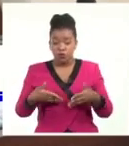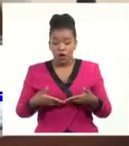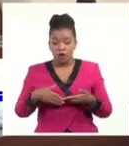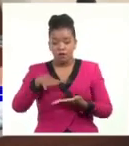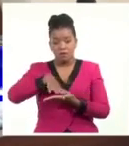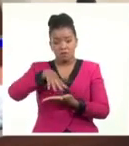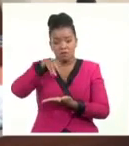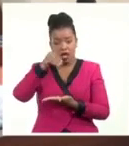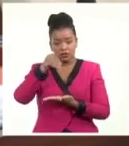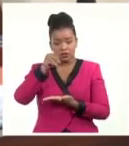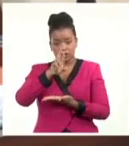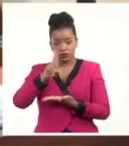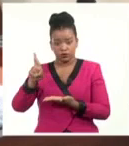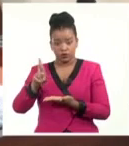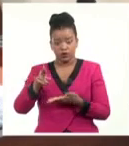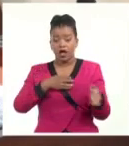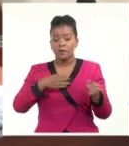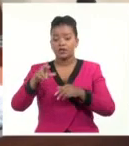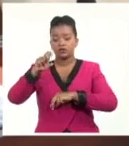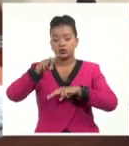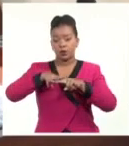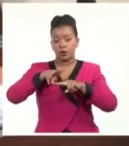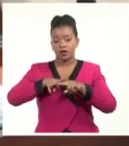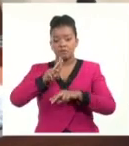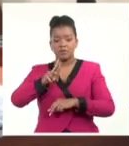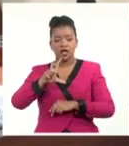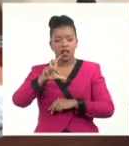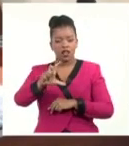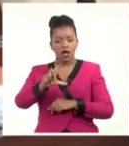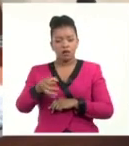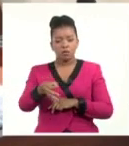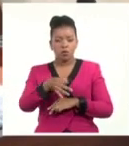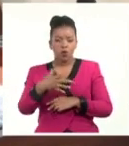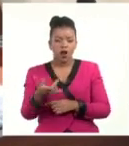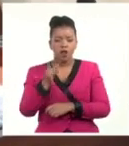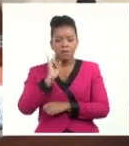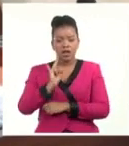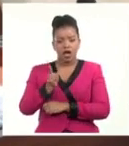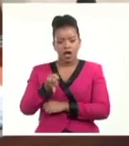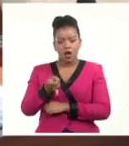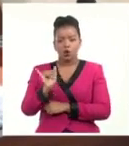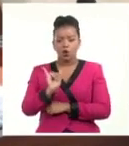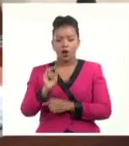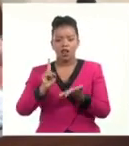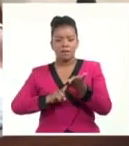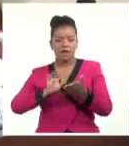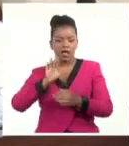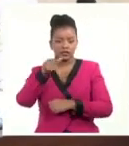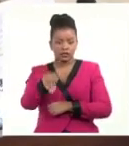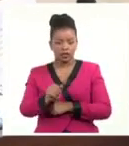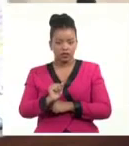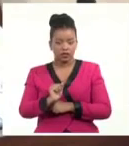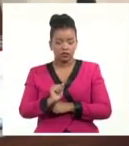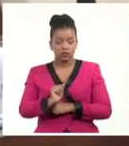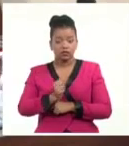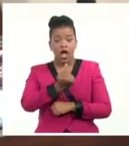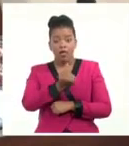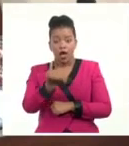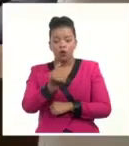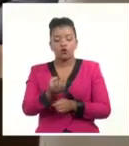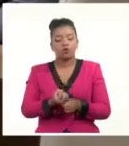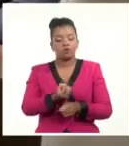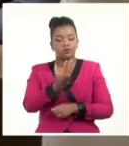y Centro Habana y en Villa Clara los municipios de Manicaragua y Placetas, con un área cada uno, y en Santa